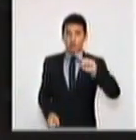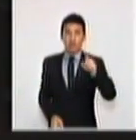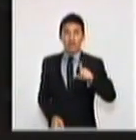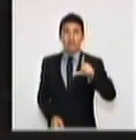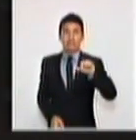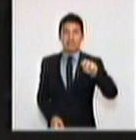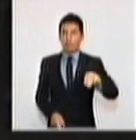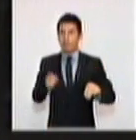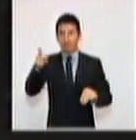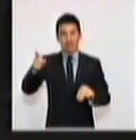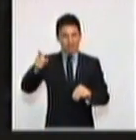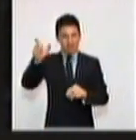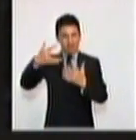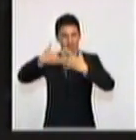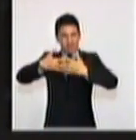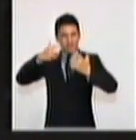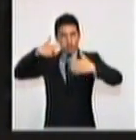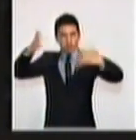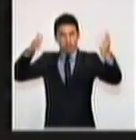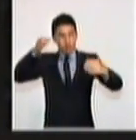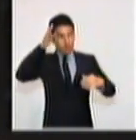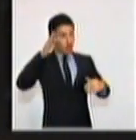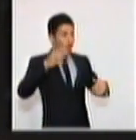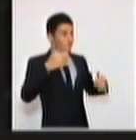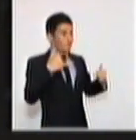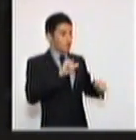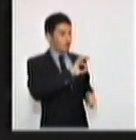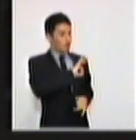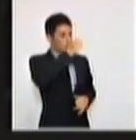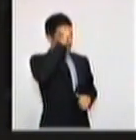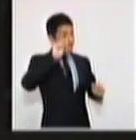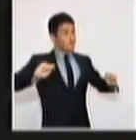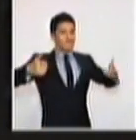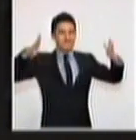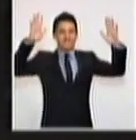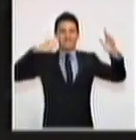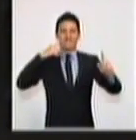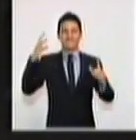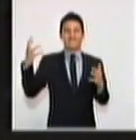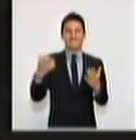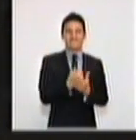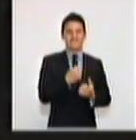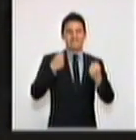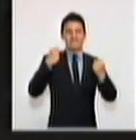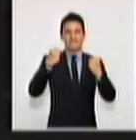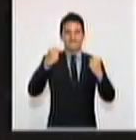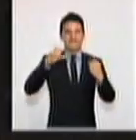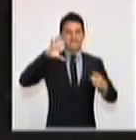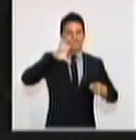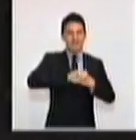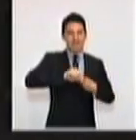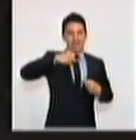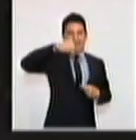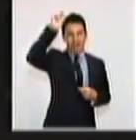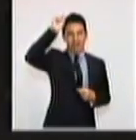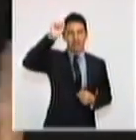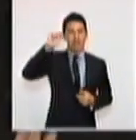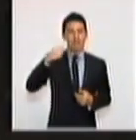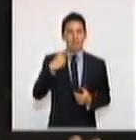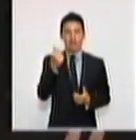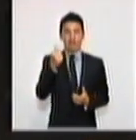los grandes cacaos de Colombia en la celebración en este fin de semana de lo que consiguieron en esta reforma tributaria. Es que es